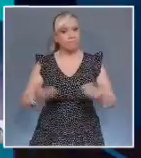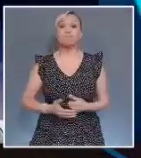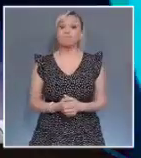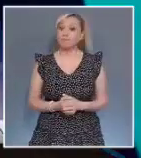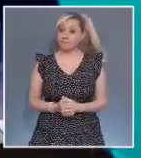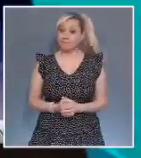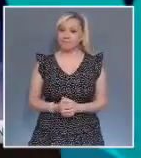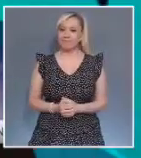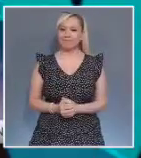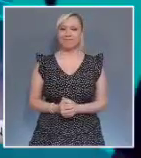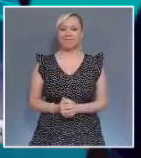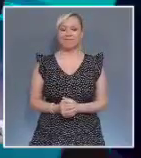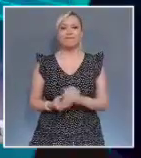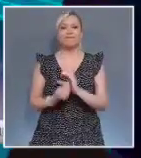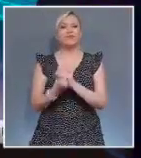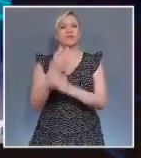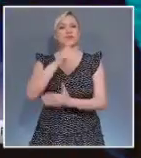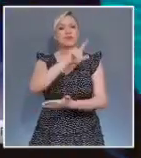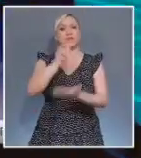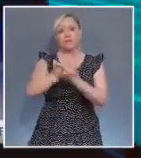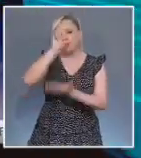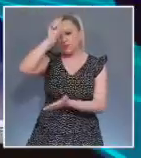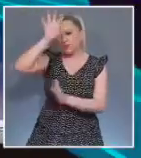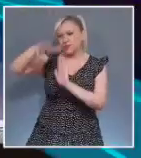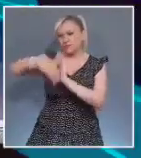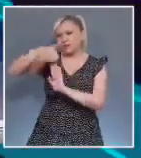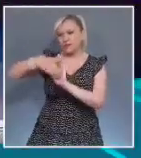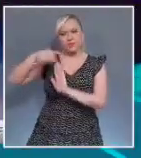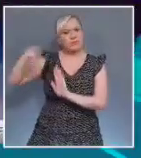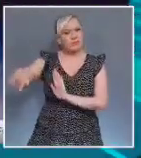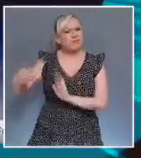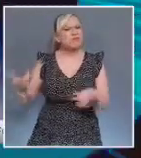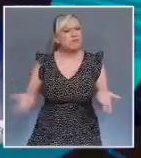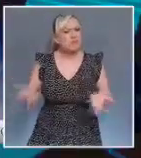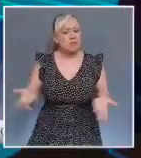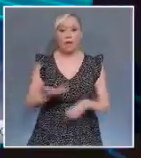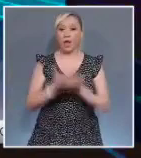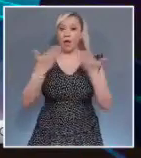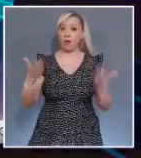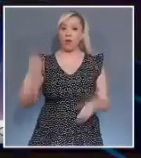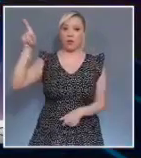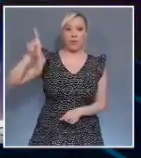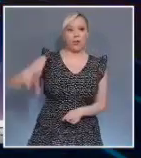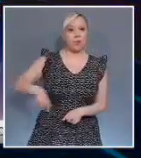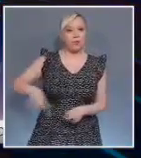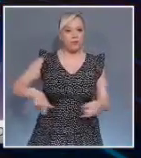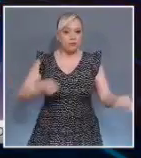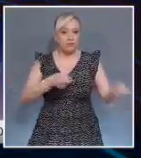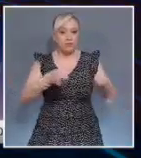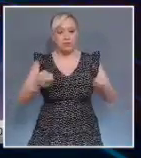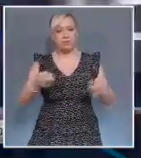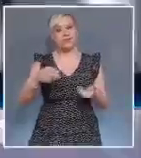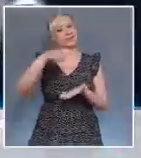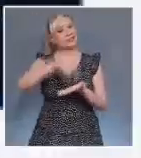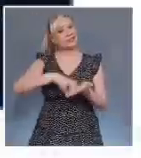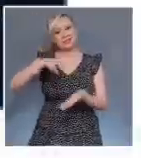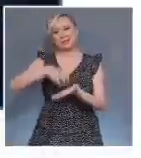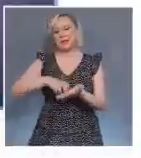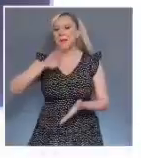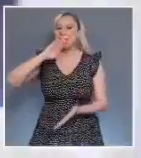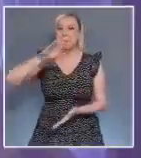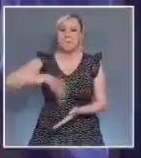La nueva ley minera devuelve al Estado la rectoría en el sector y busca corregir daños ambientales.